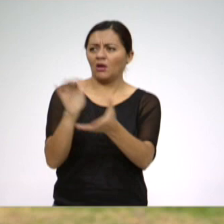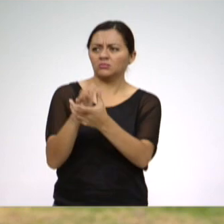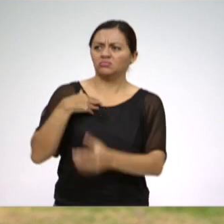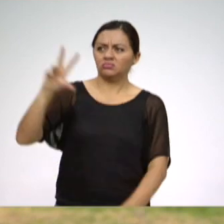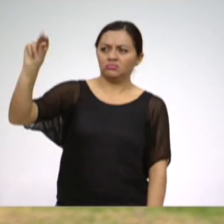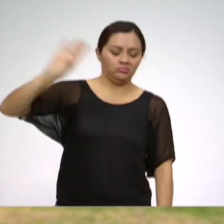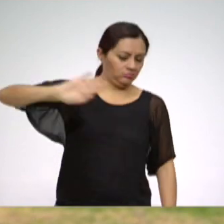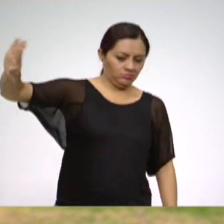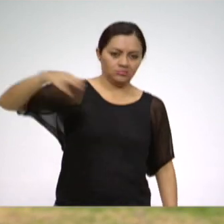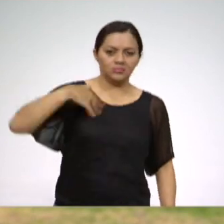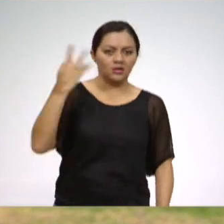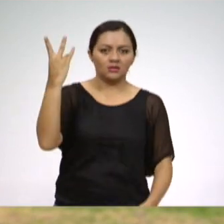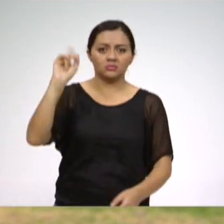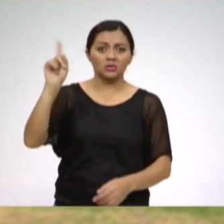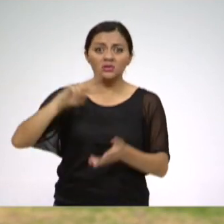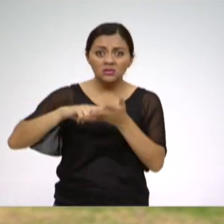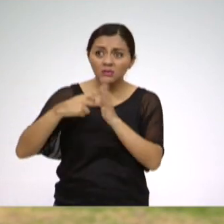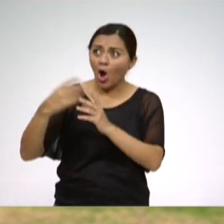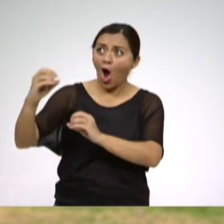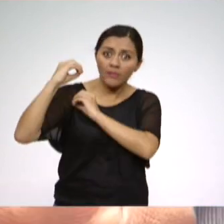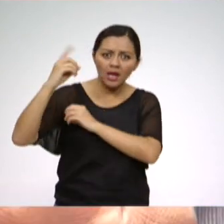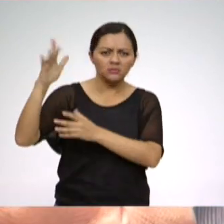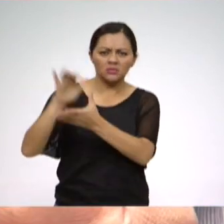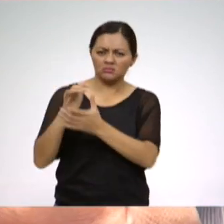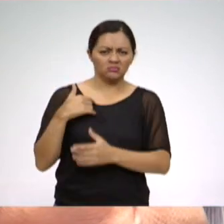ni loca. Y no me casé.